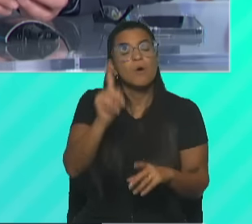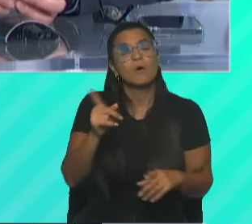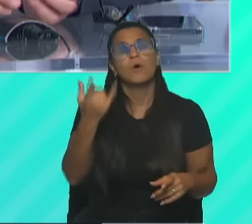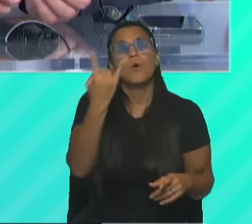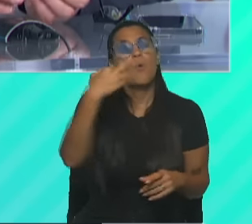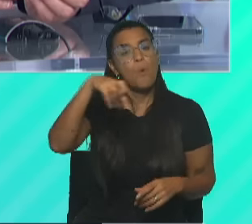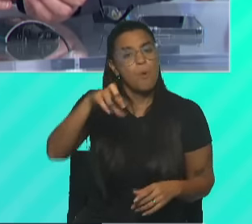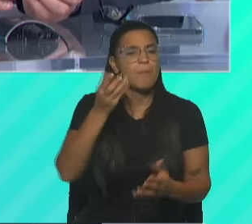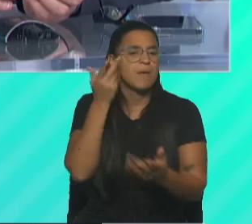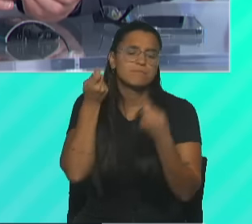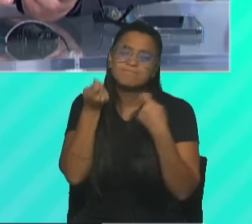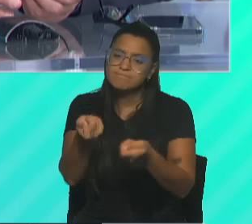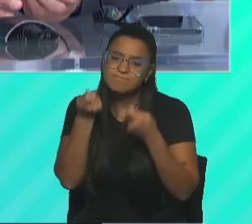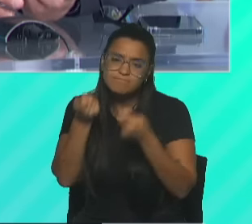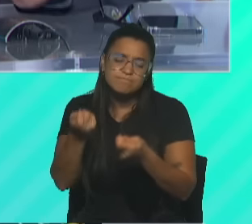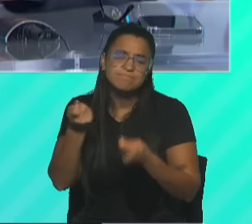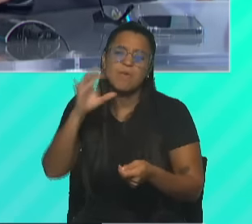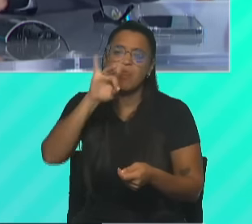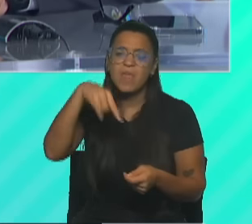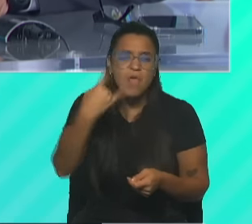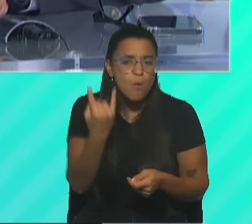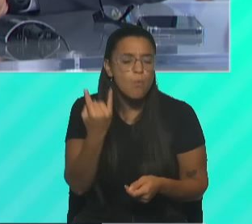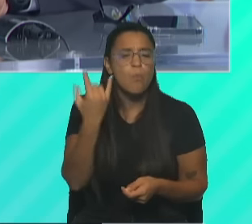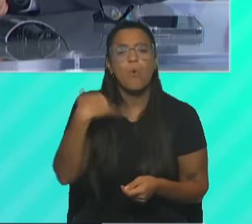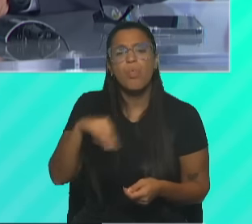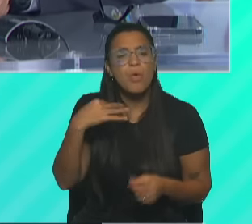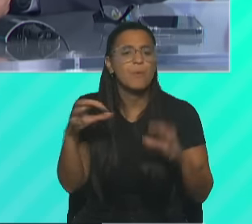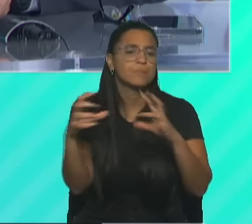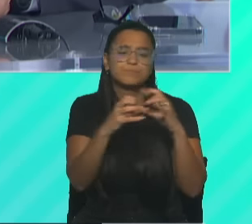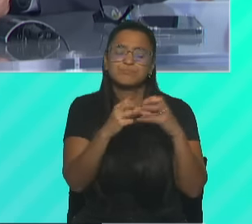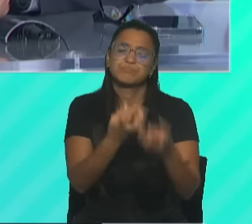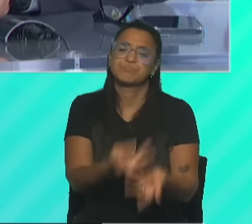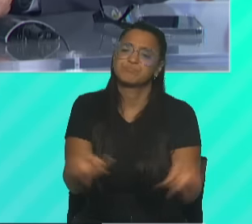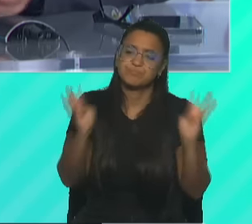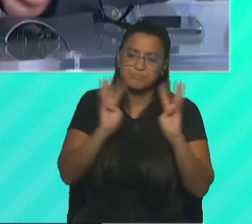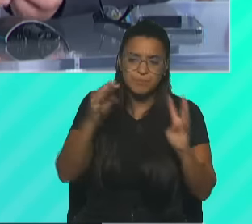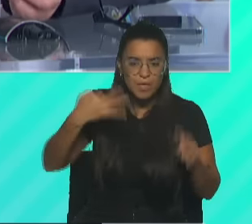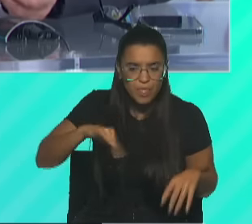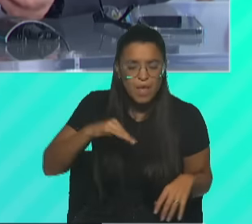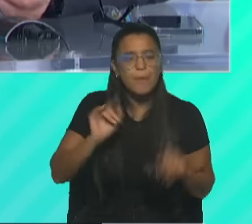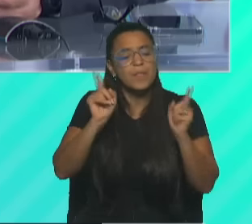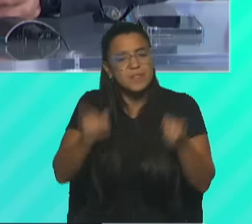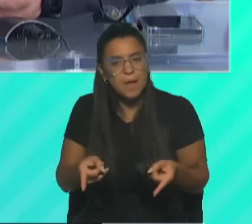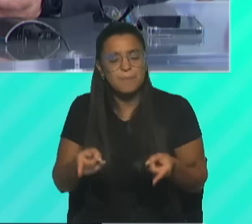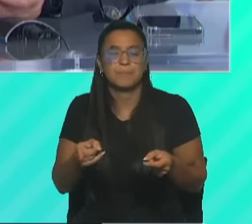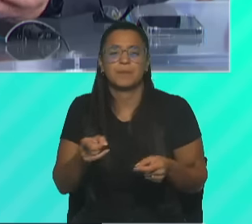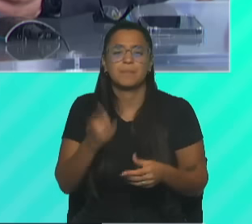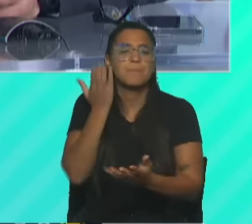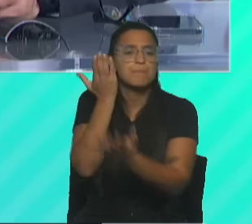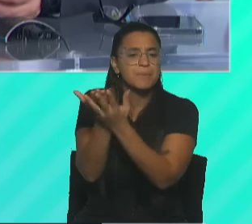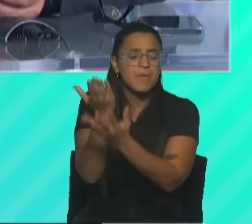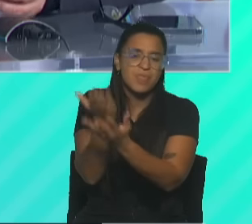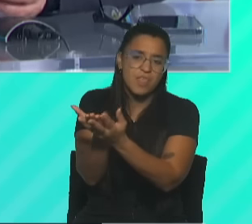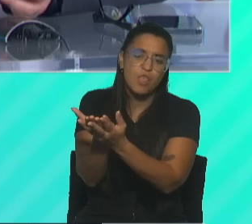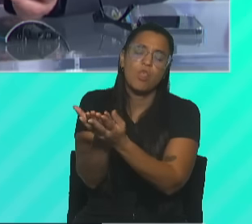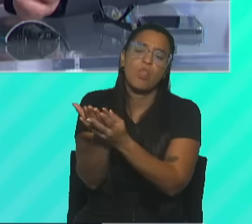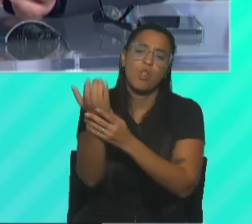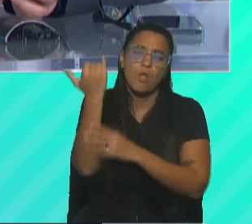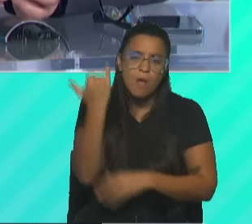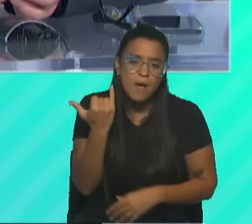había insistido que el dnu tiene que discutirse en el recinto hubo también un pedido Esto es lo que también inclinó un poco la